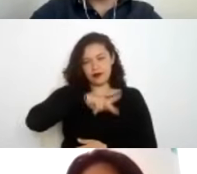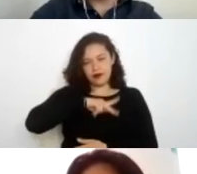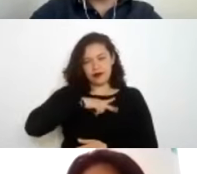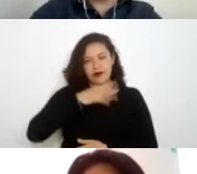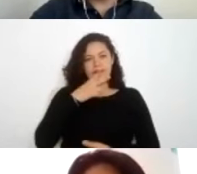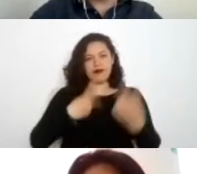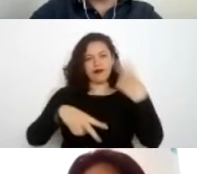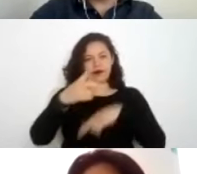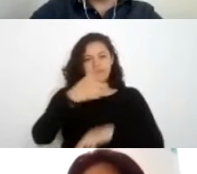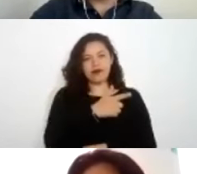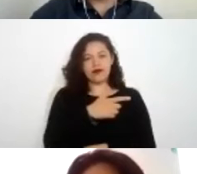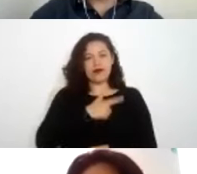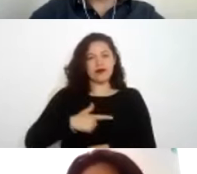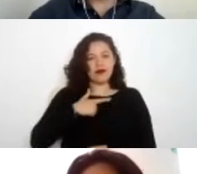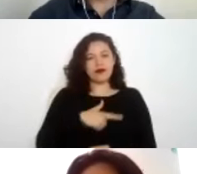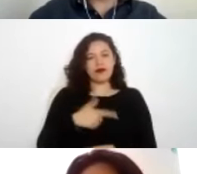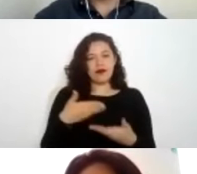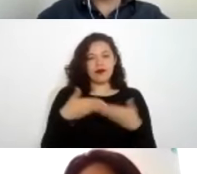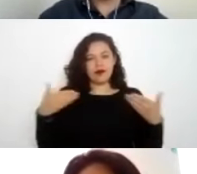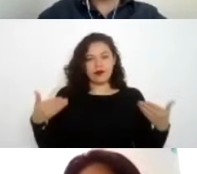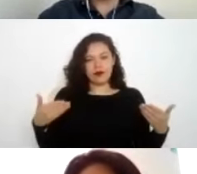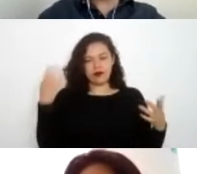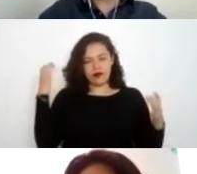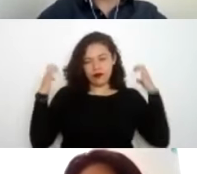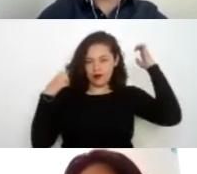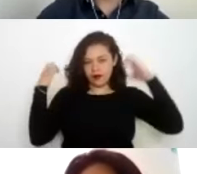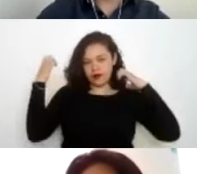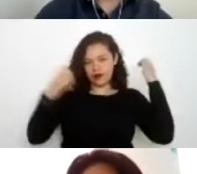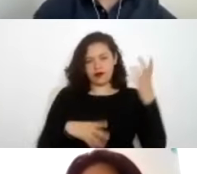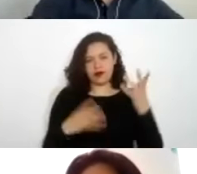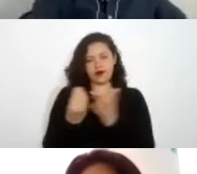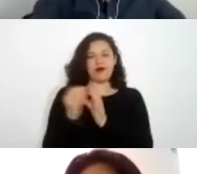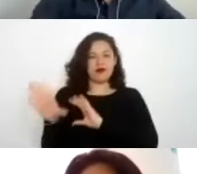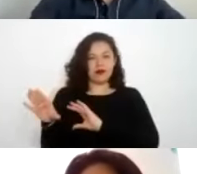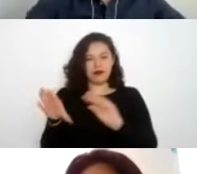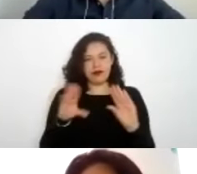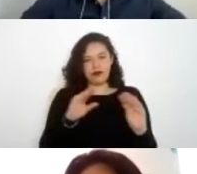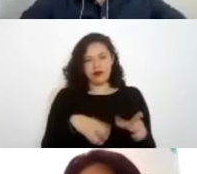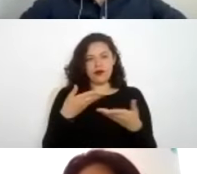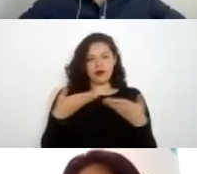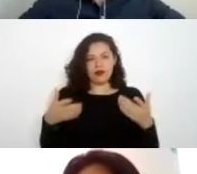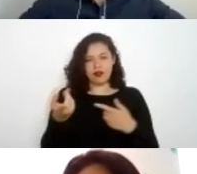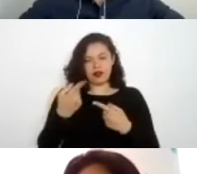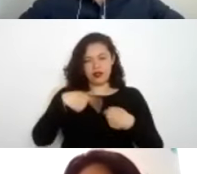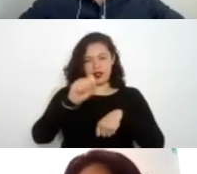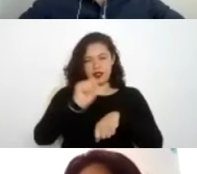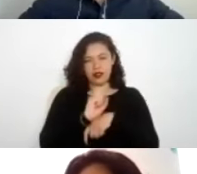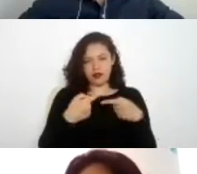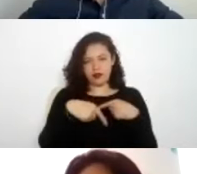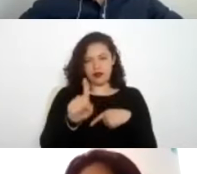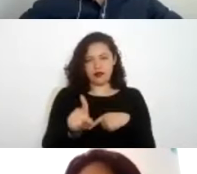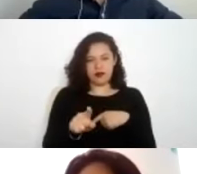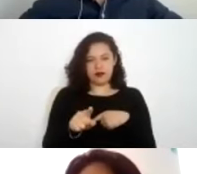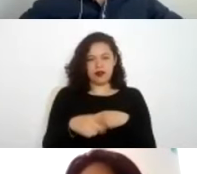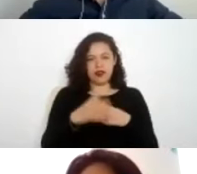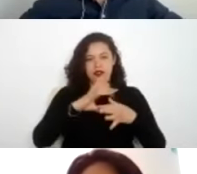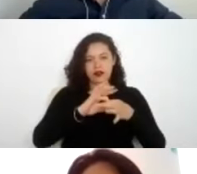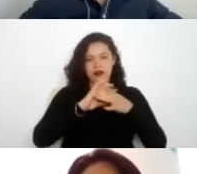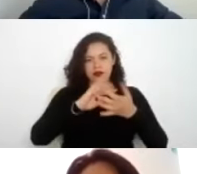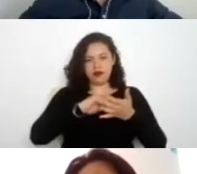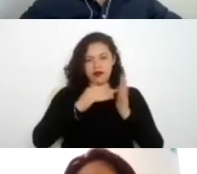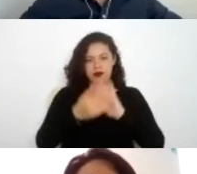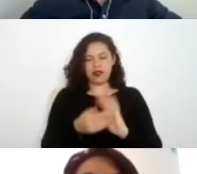a este evento, a este primer evento de capacitación en esta semana que se llama Alianzas Estratégicas y Marketing